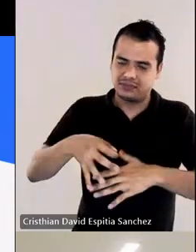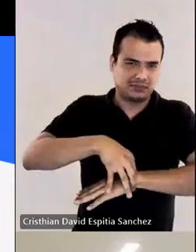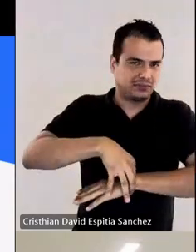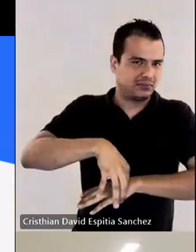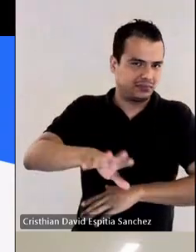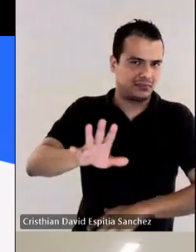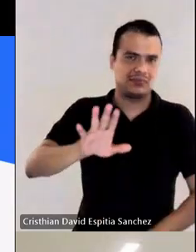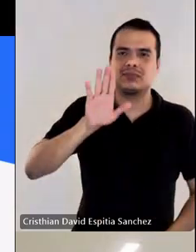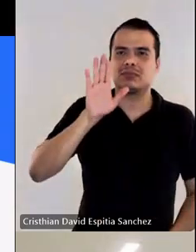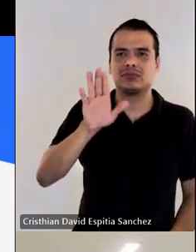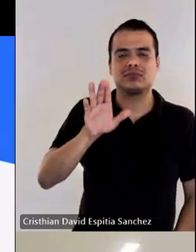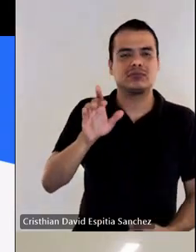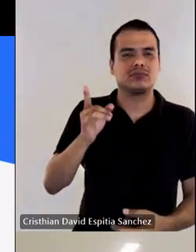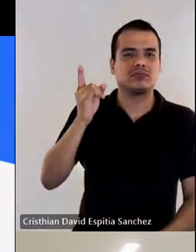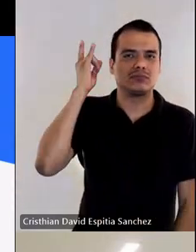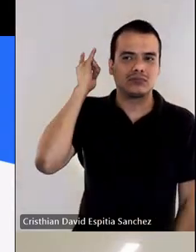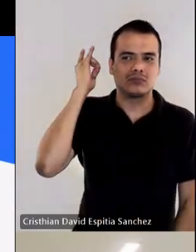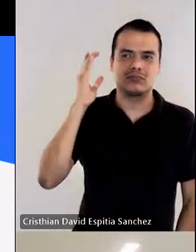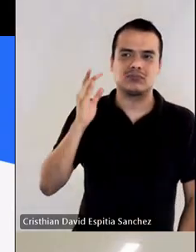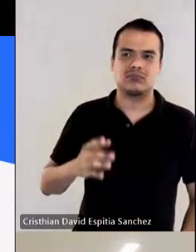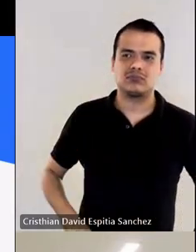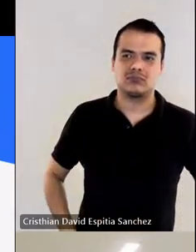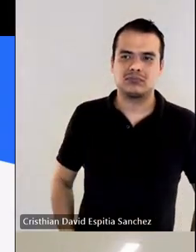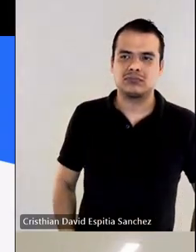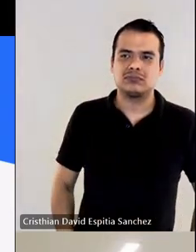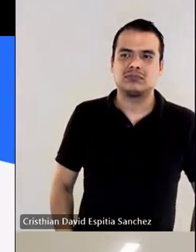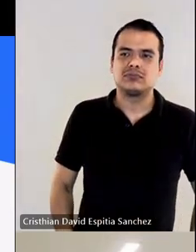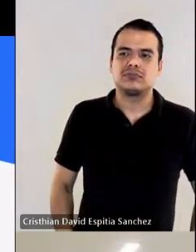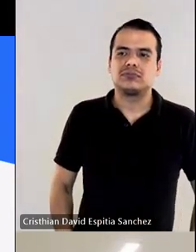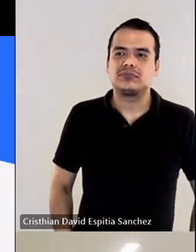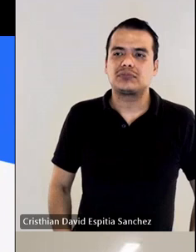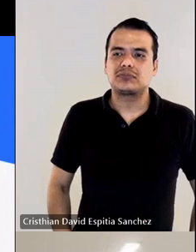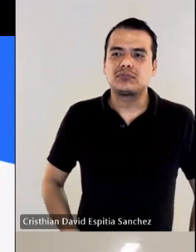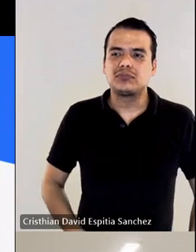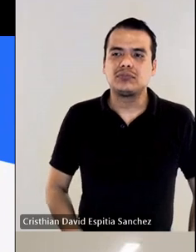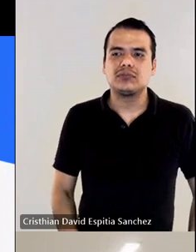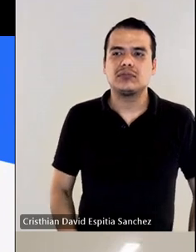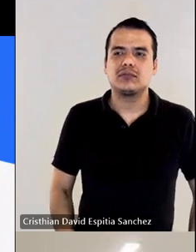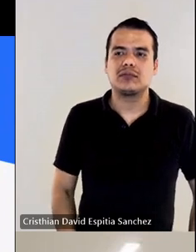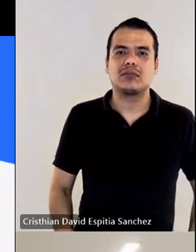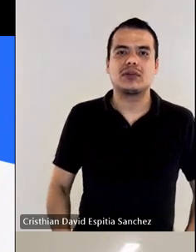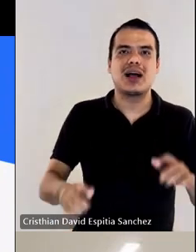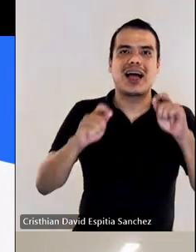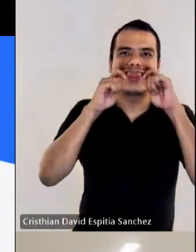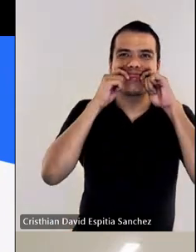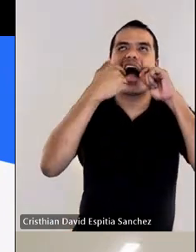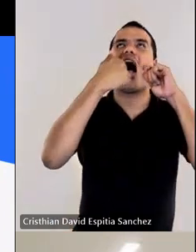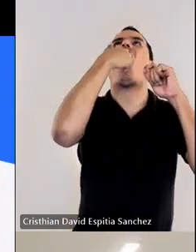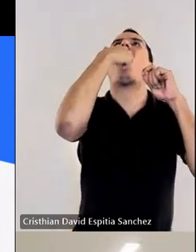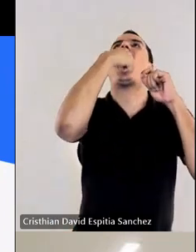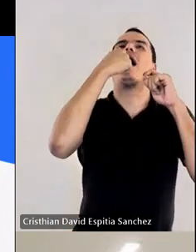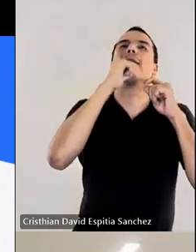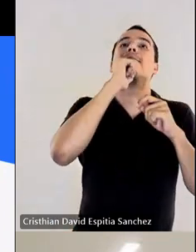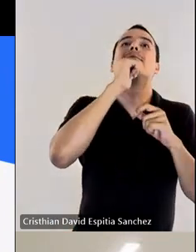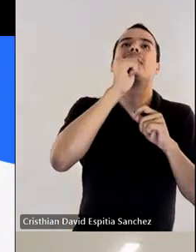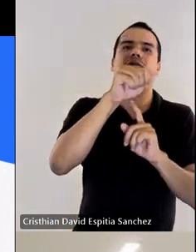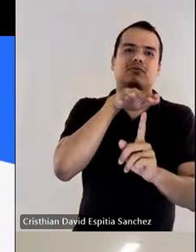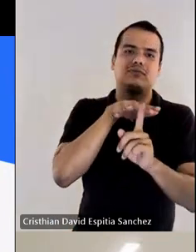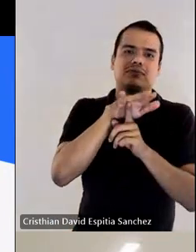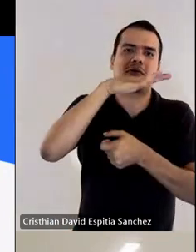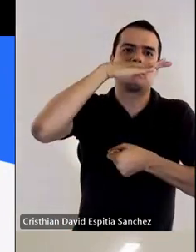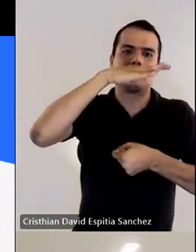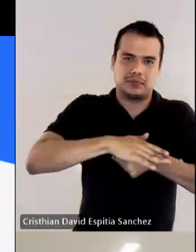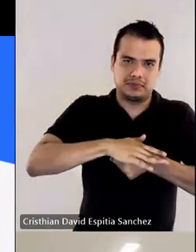toalla, algo para que muerda, para evitar que no muerda la lengua. Esto lo que va a hacer es que la lengua la vamos a empujar hacia atrás y le va a causar